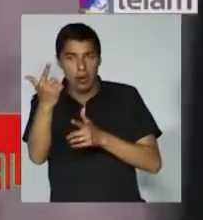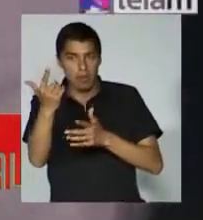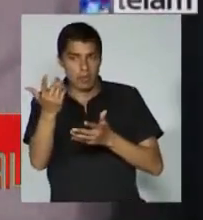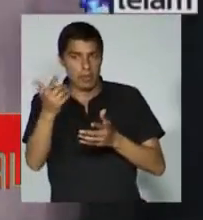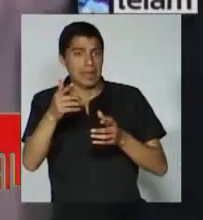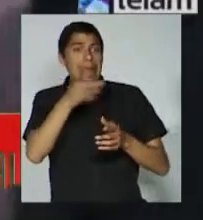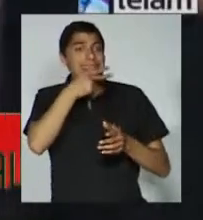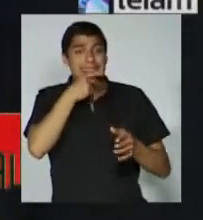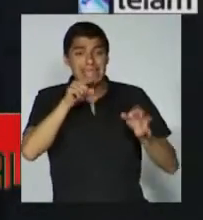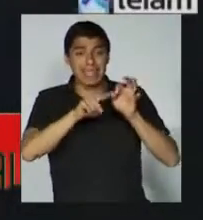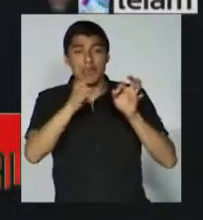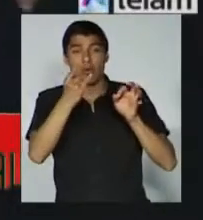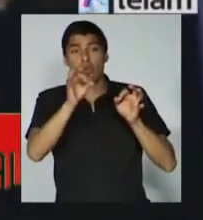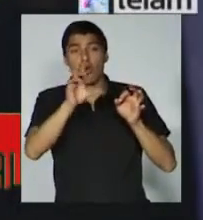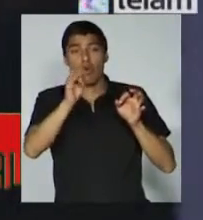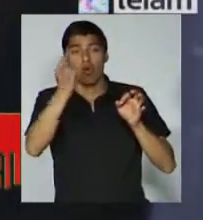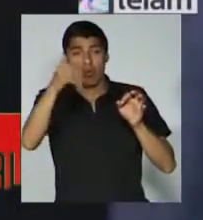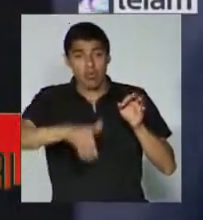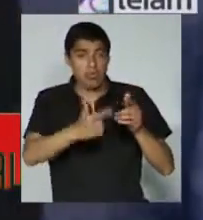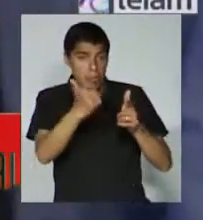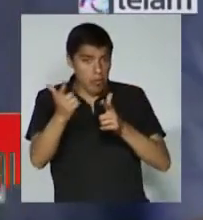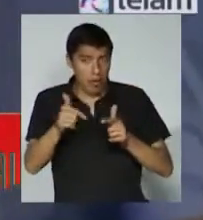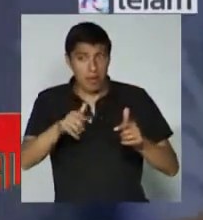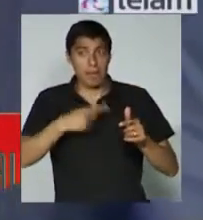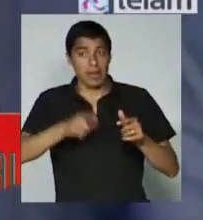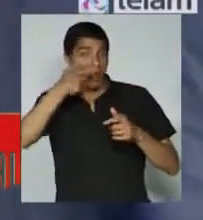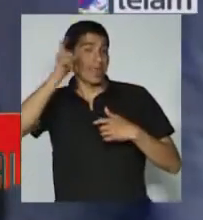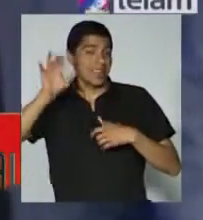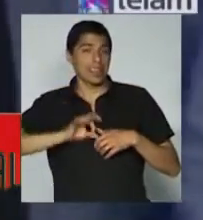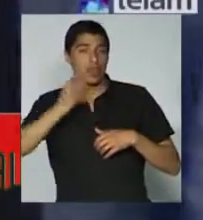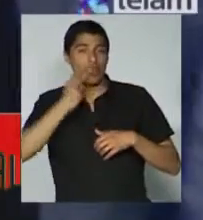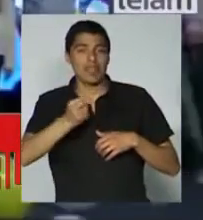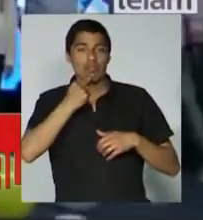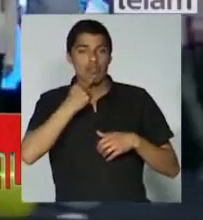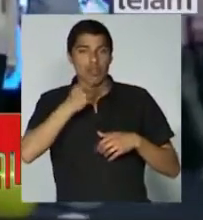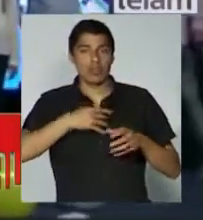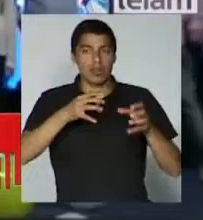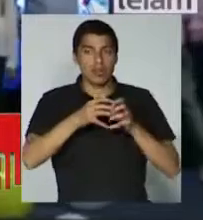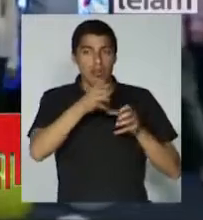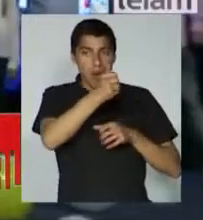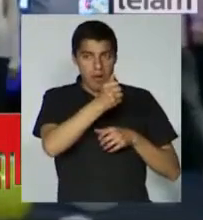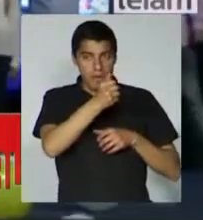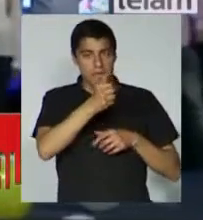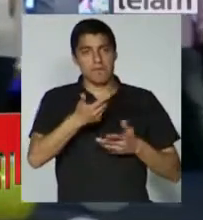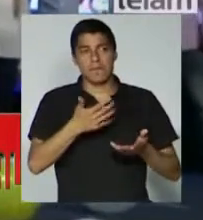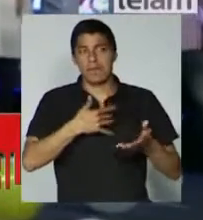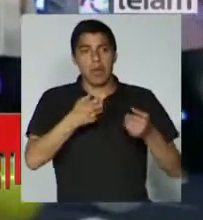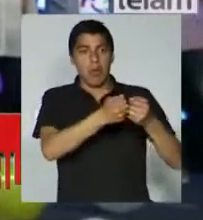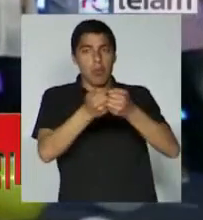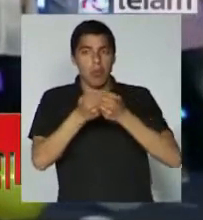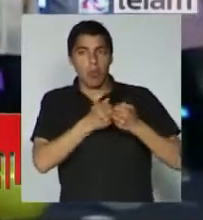nadie que tenga quórum. Ahora, la experiencia que nos dio 2011-2012 con el Grupo A nos dice que jamás fueron capaces de ponerse de